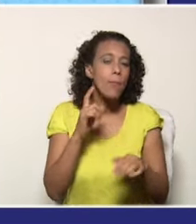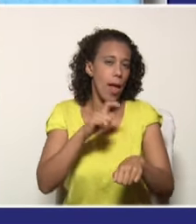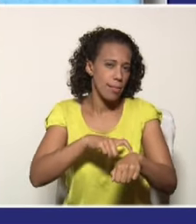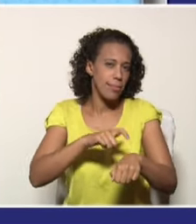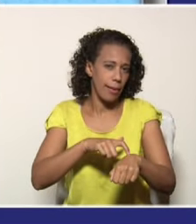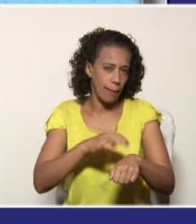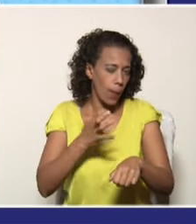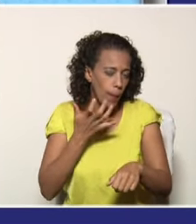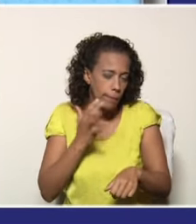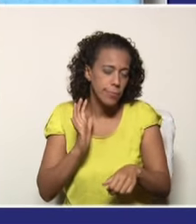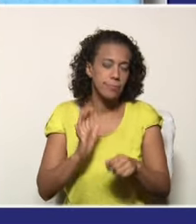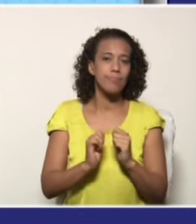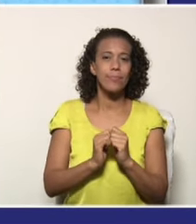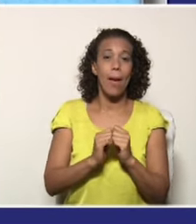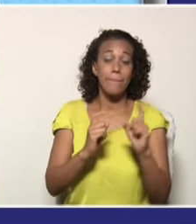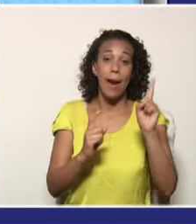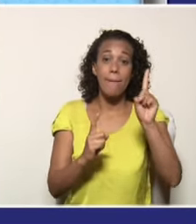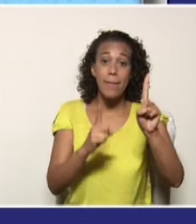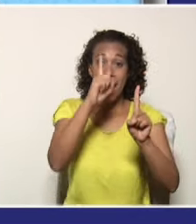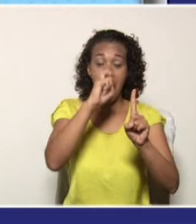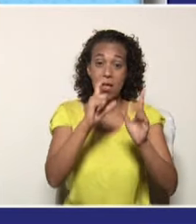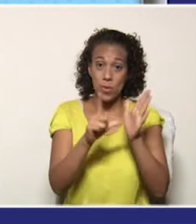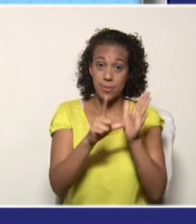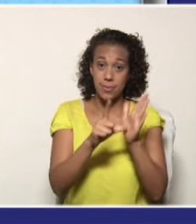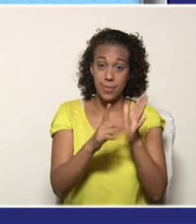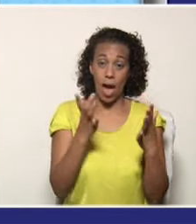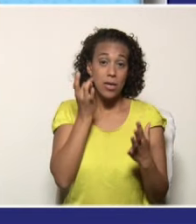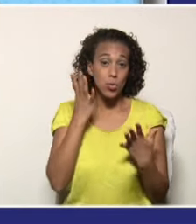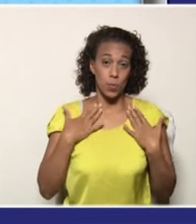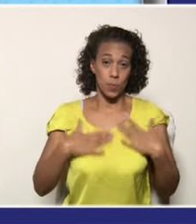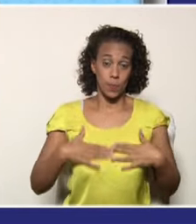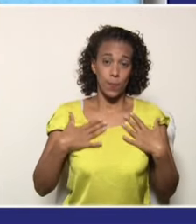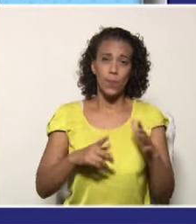tiempo. Para primer año